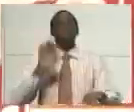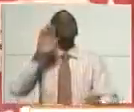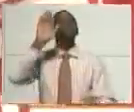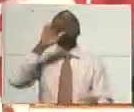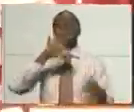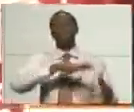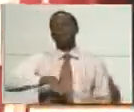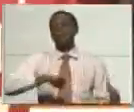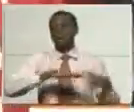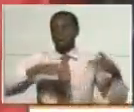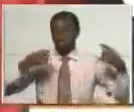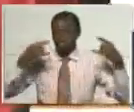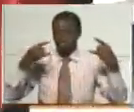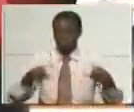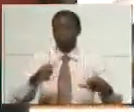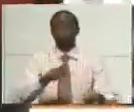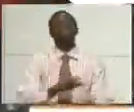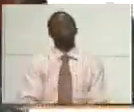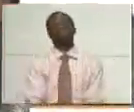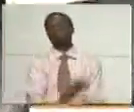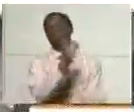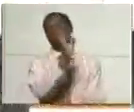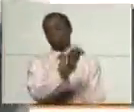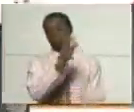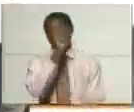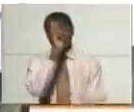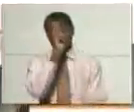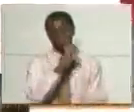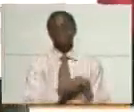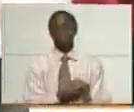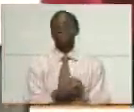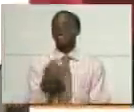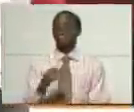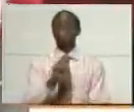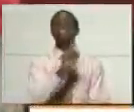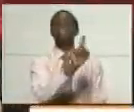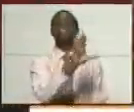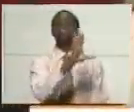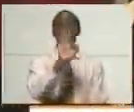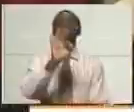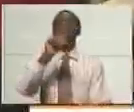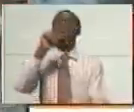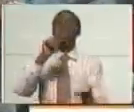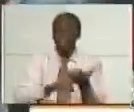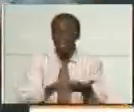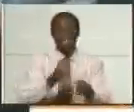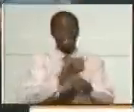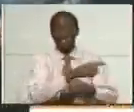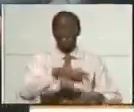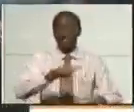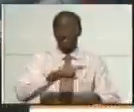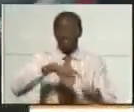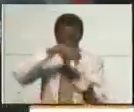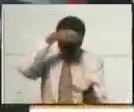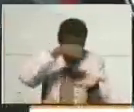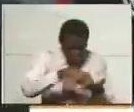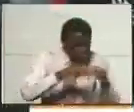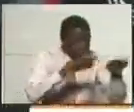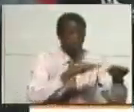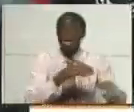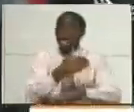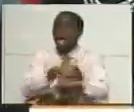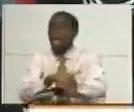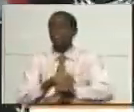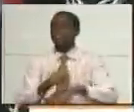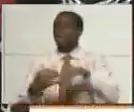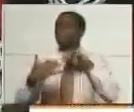patria. Así es. 150 mil trabajadores, rodilla en tierra, para lo que mande, para la calle, para la batalla